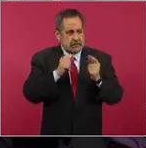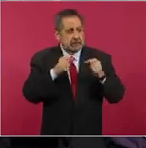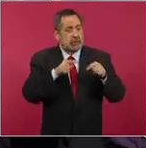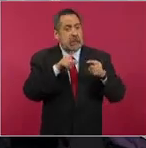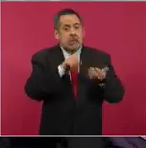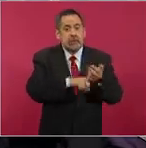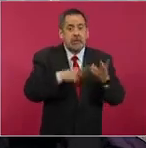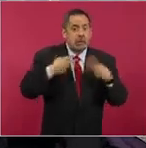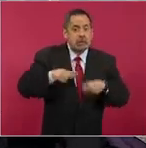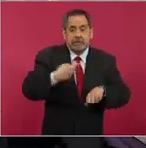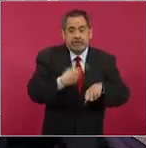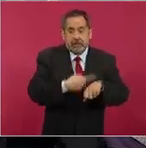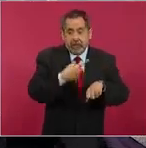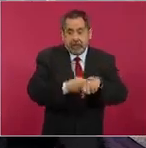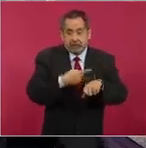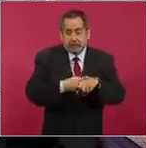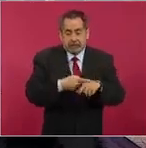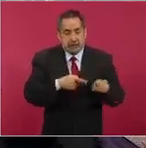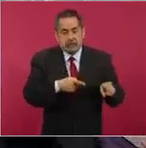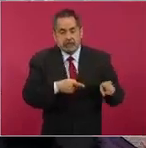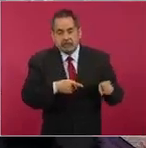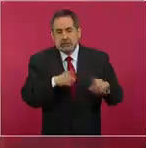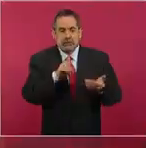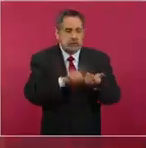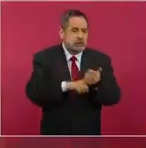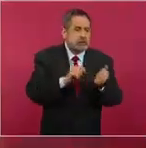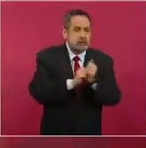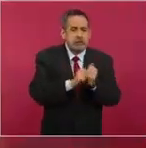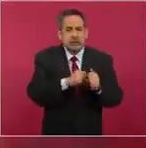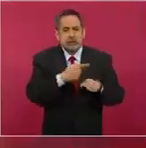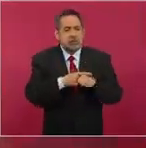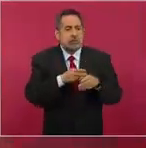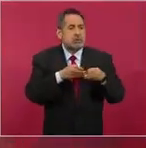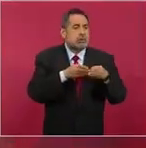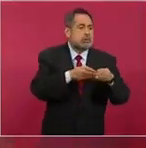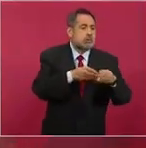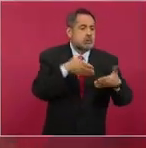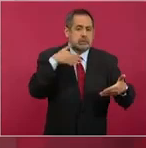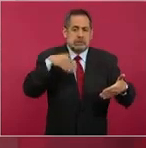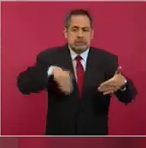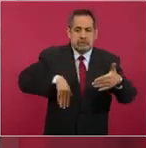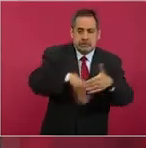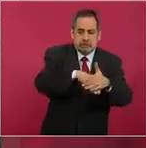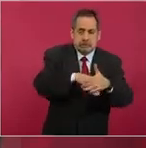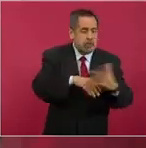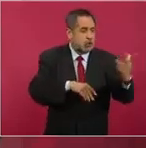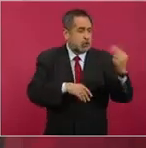enfermos, con personas contagiadas, y no los dejaban